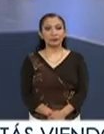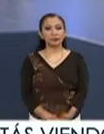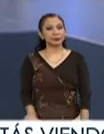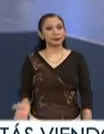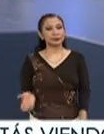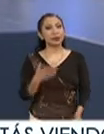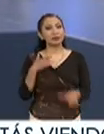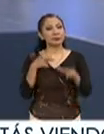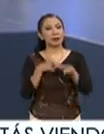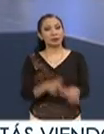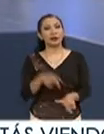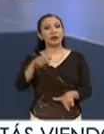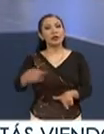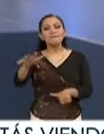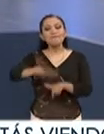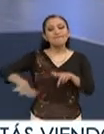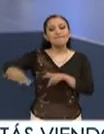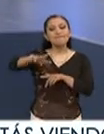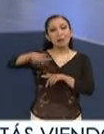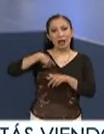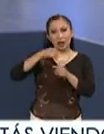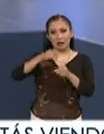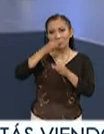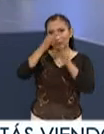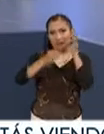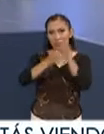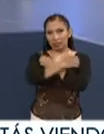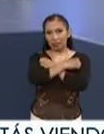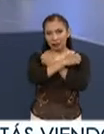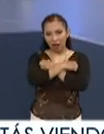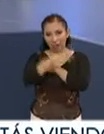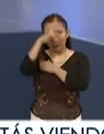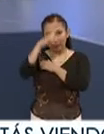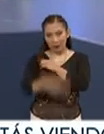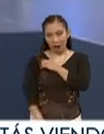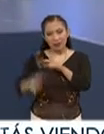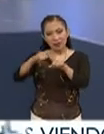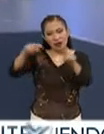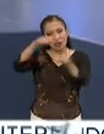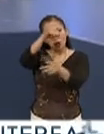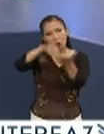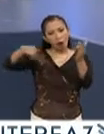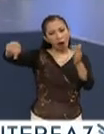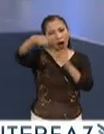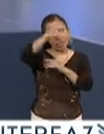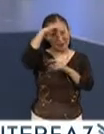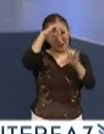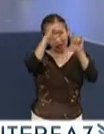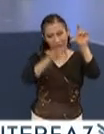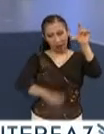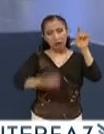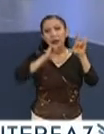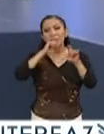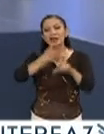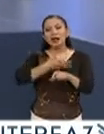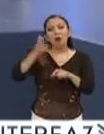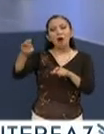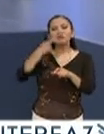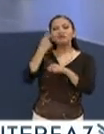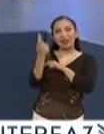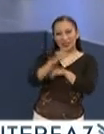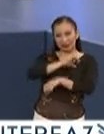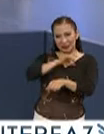Bueno, continuando con la cobertura de la Agencia Informativa de Educación de México en distintos lugares del país, también tenemos una